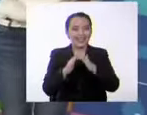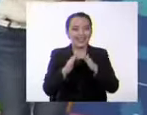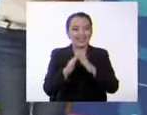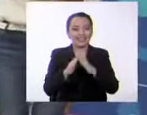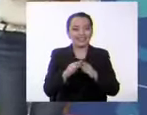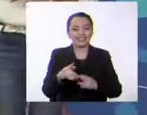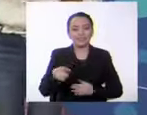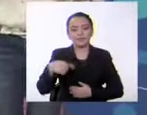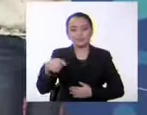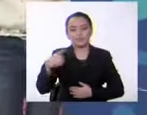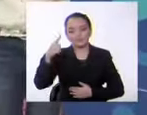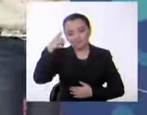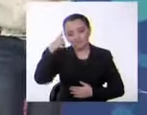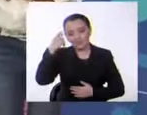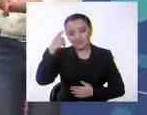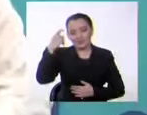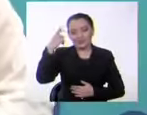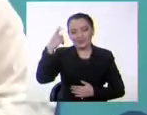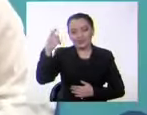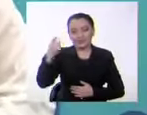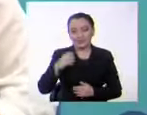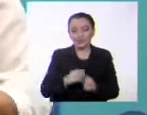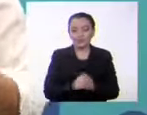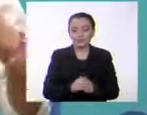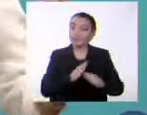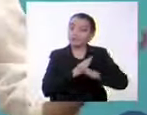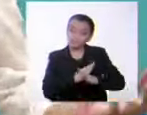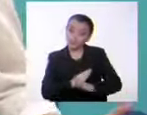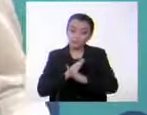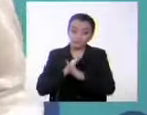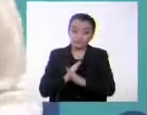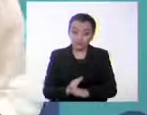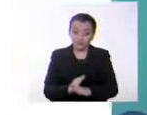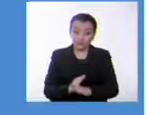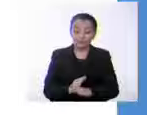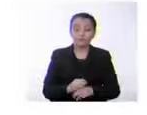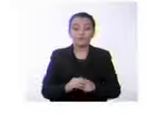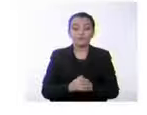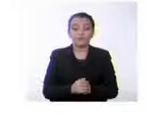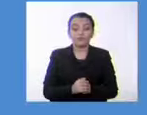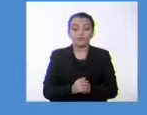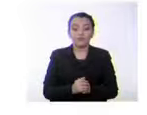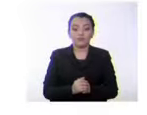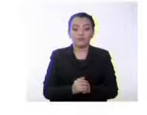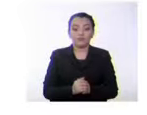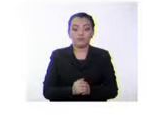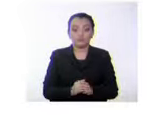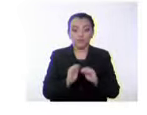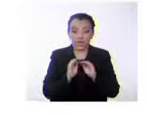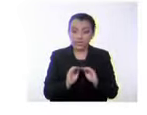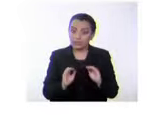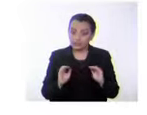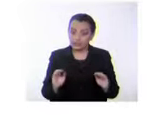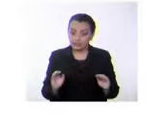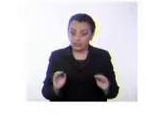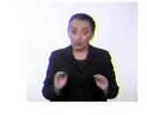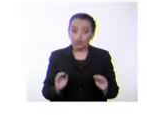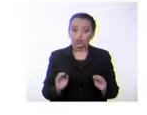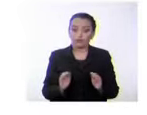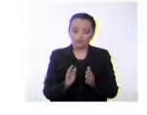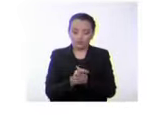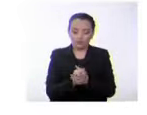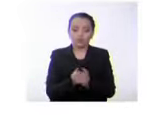siempre pues recordando la situación de la prevención que debemos de tener en estos tiempos. Primero, los niños y niñas en casa que utilicen pues que se